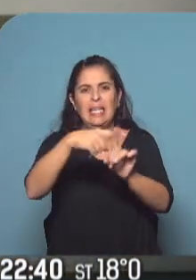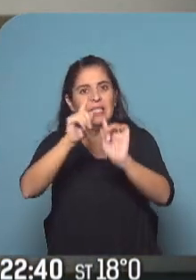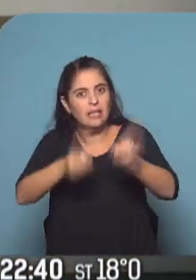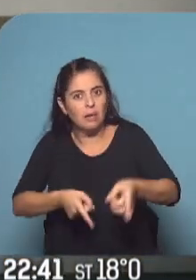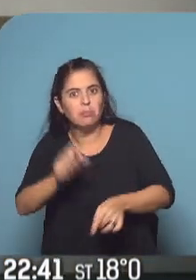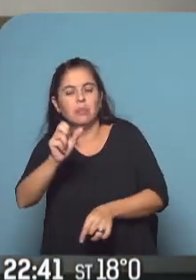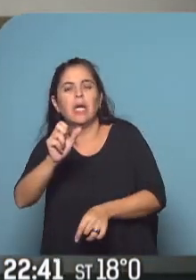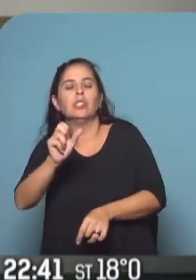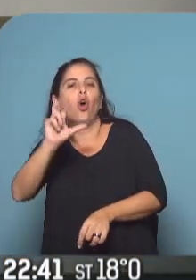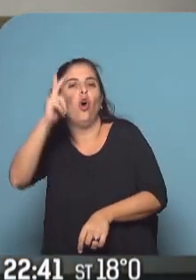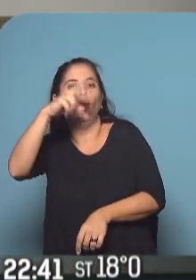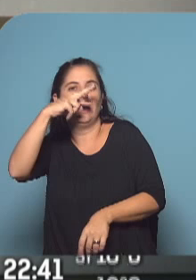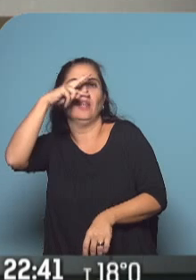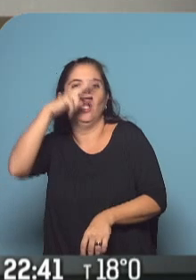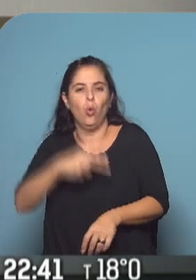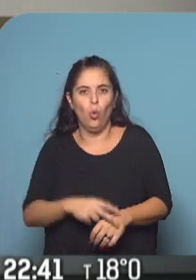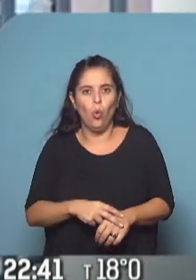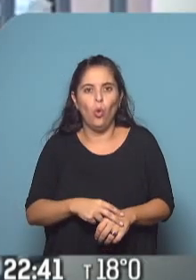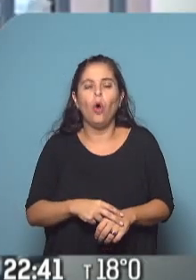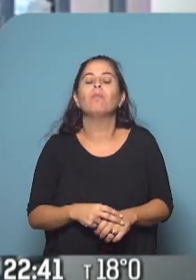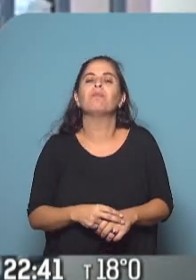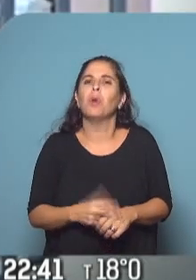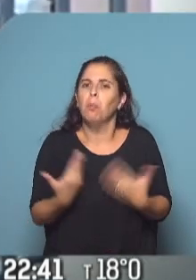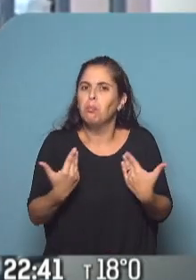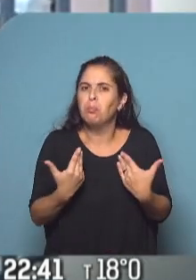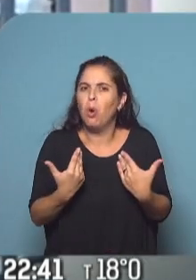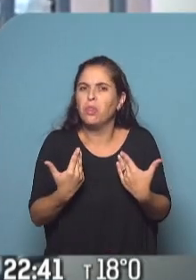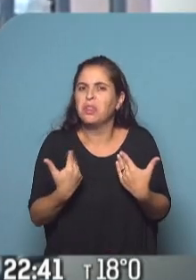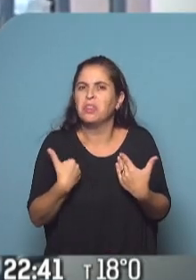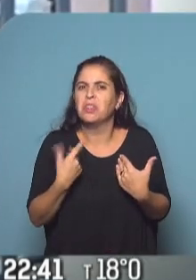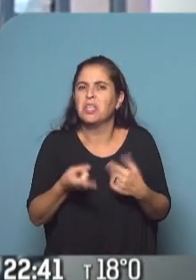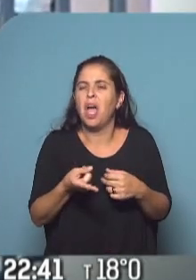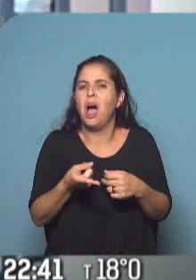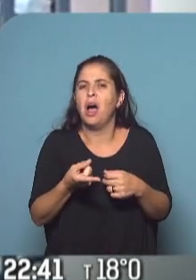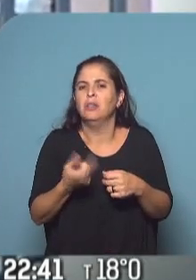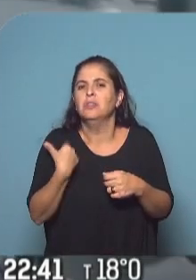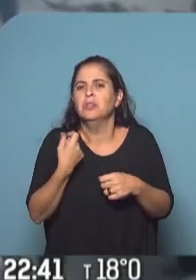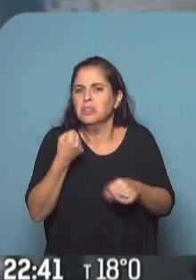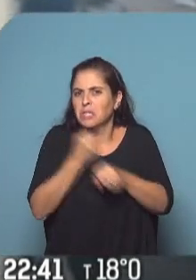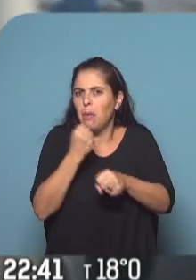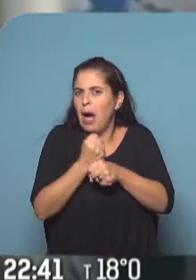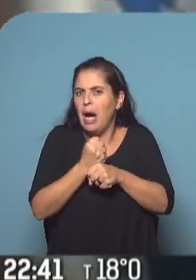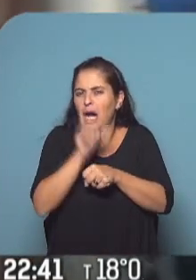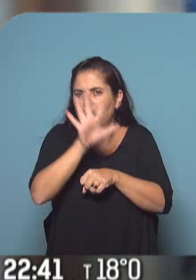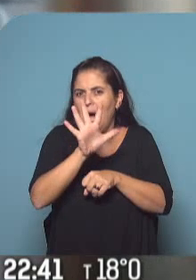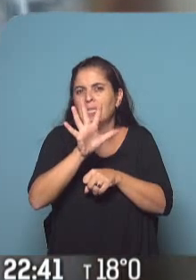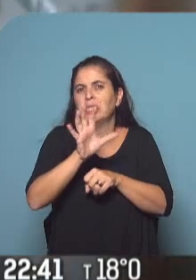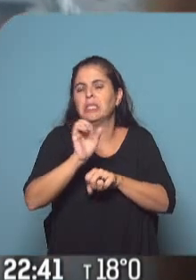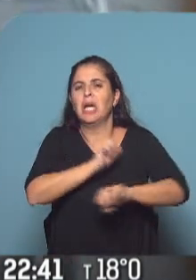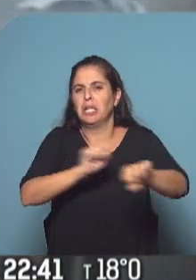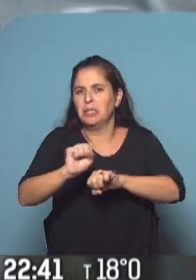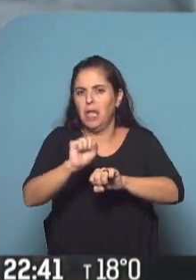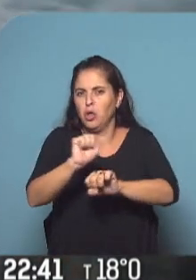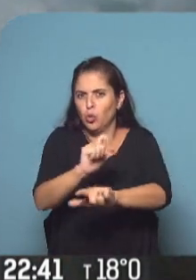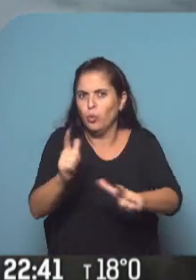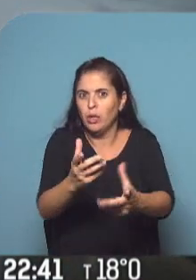locales hubieran seguido la información que les proporcionaron servicios de inteligencia extranjeros al menos 4 meses